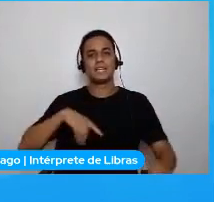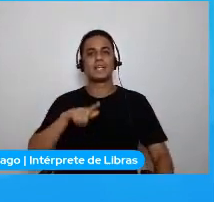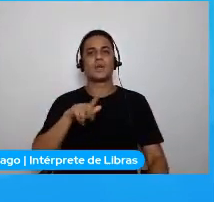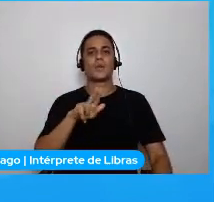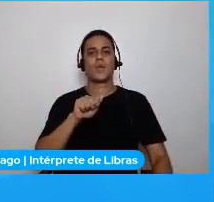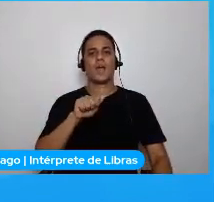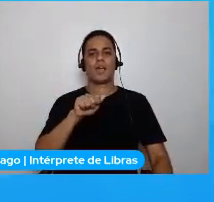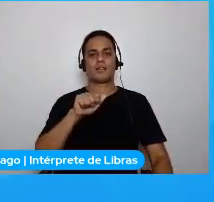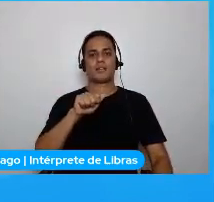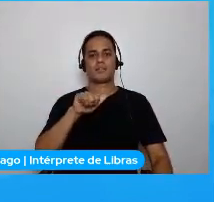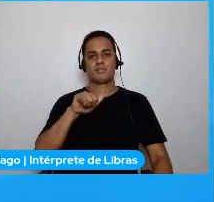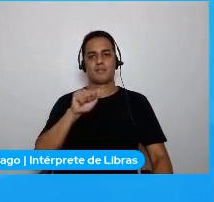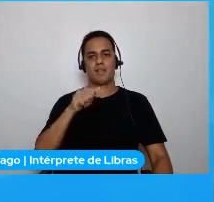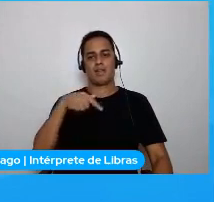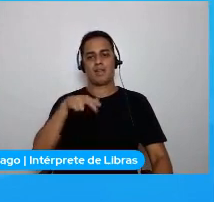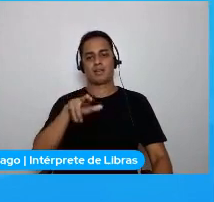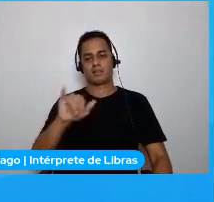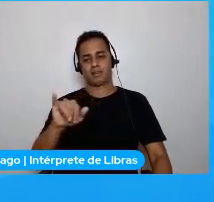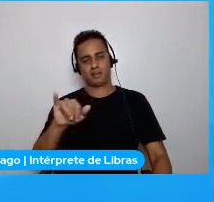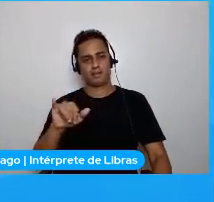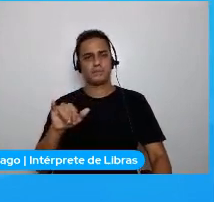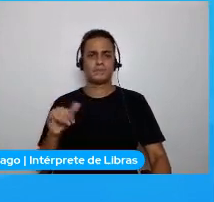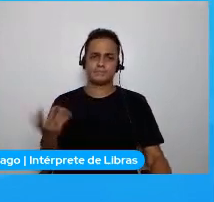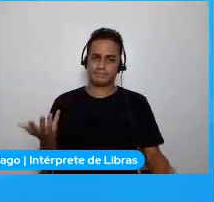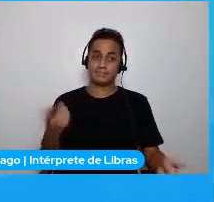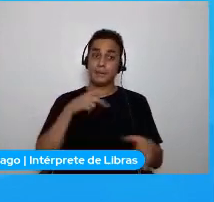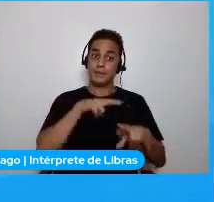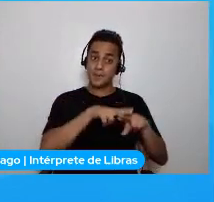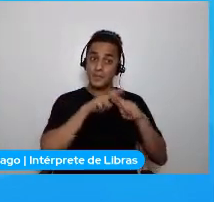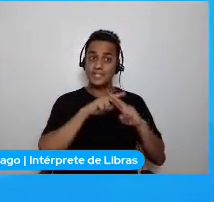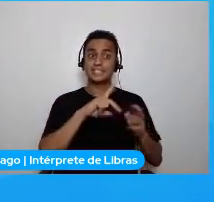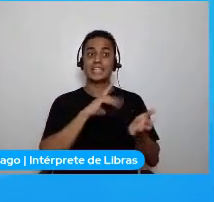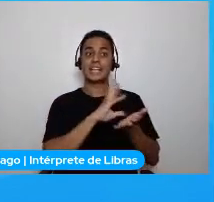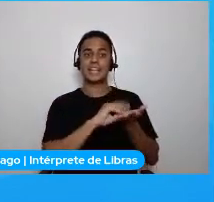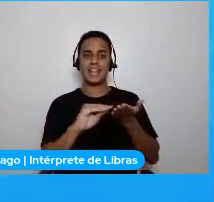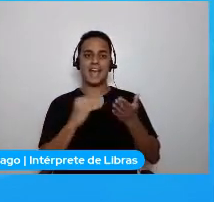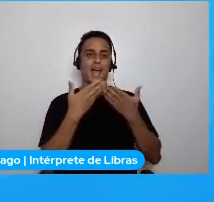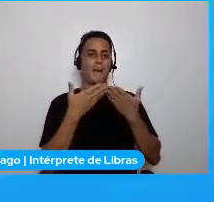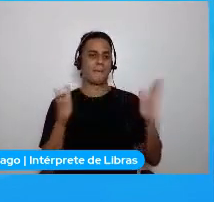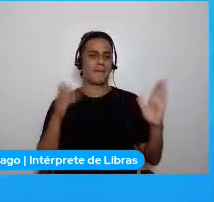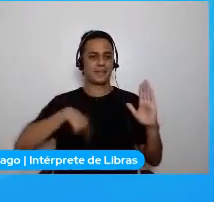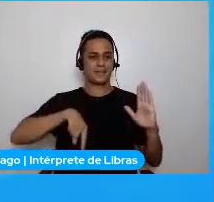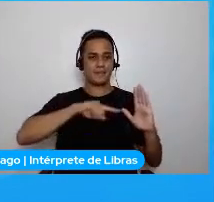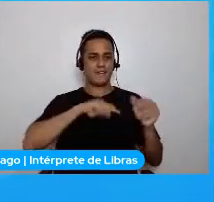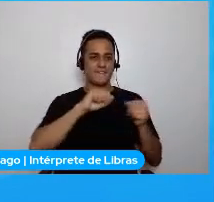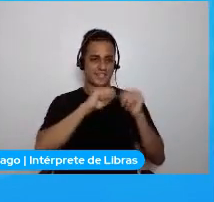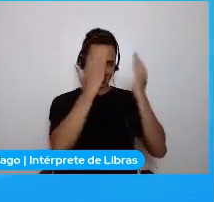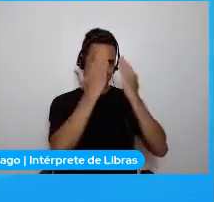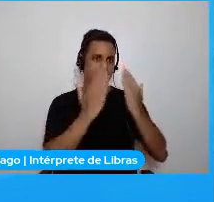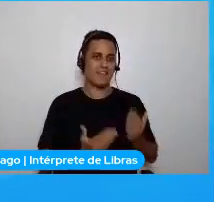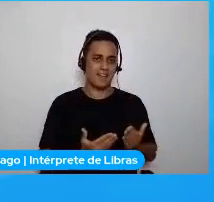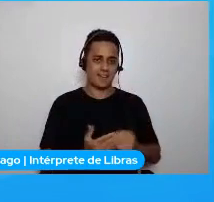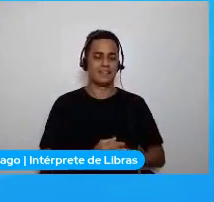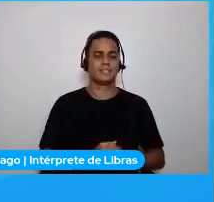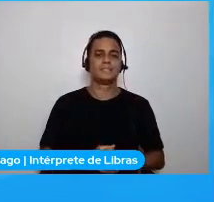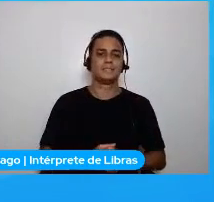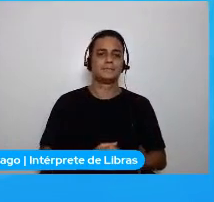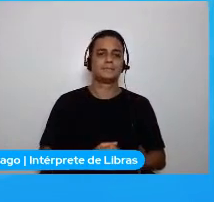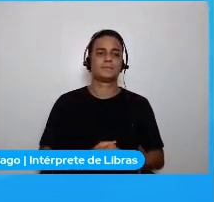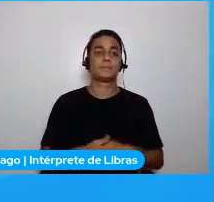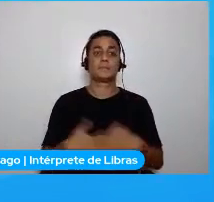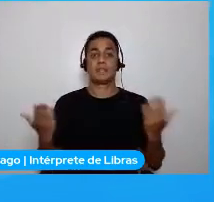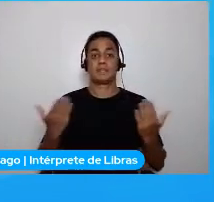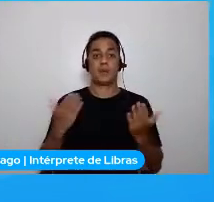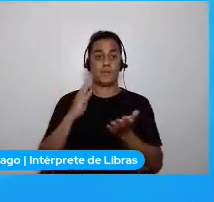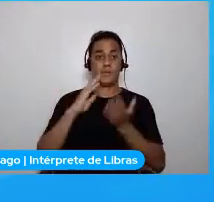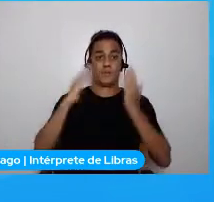para eso son los datos abiertos, ¿no? Este tipo de análisis. Luego, que aparte del análisis